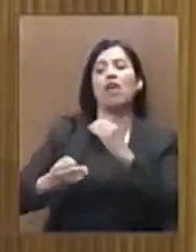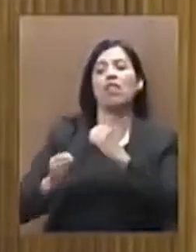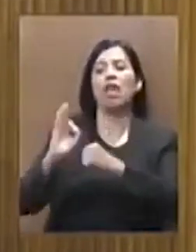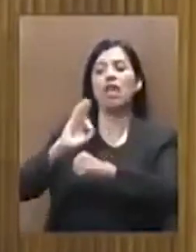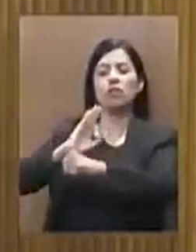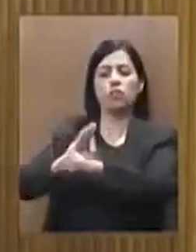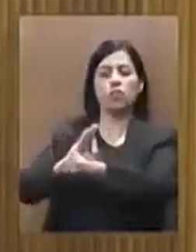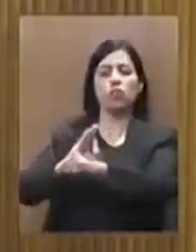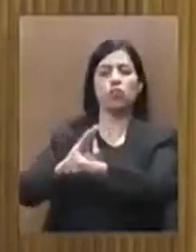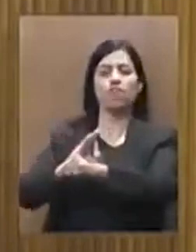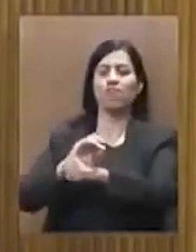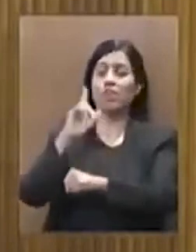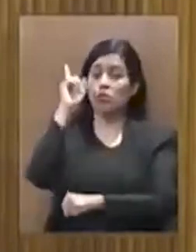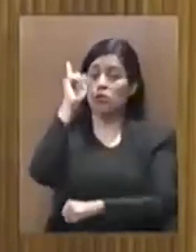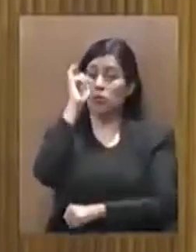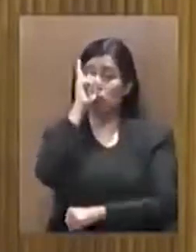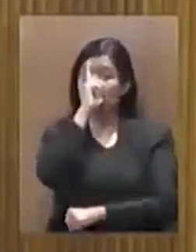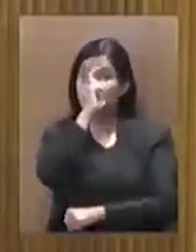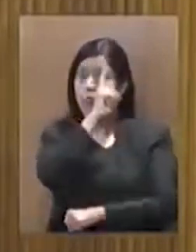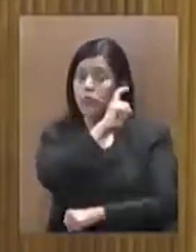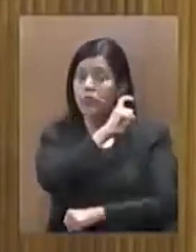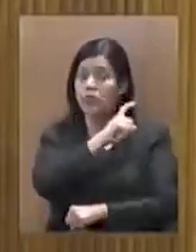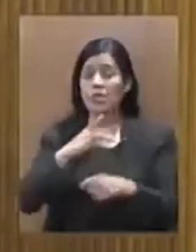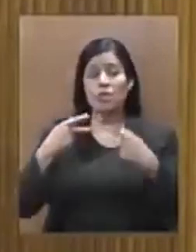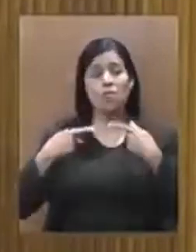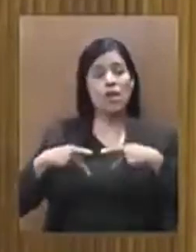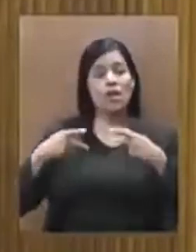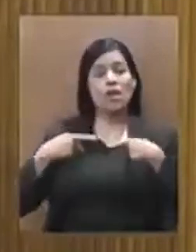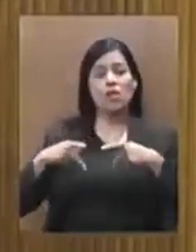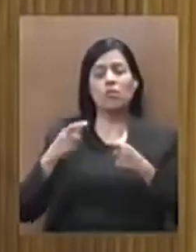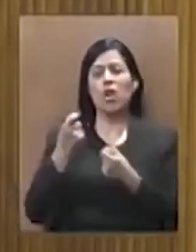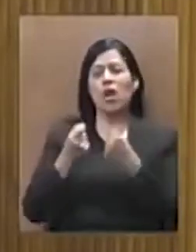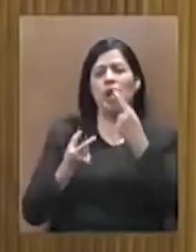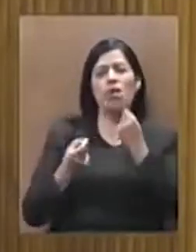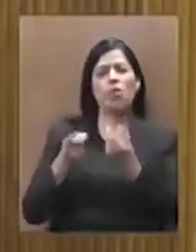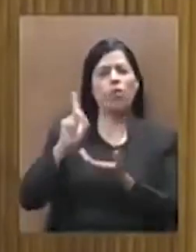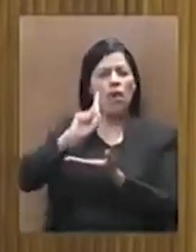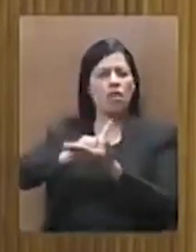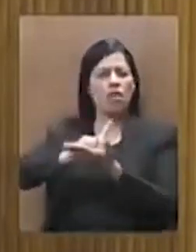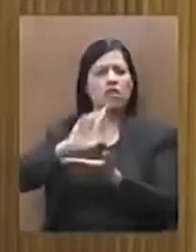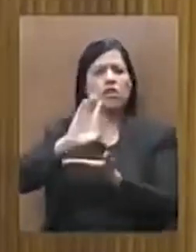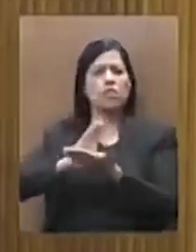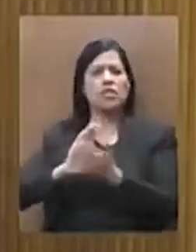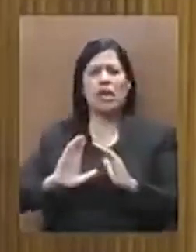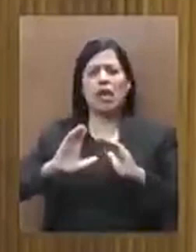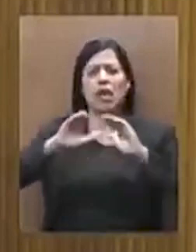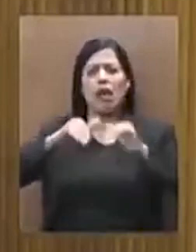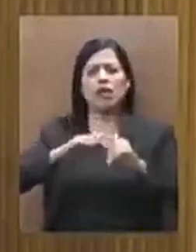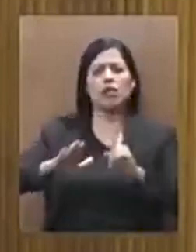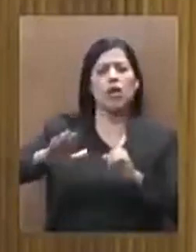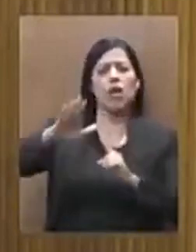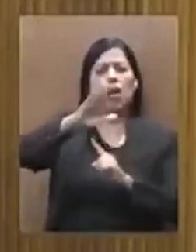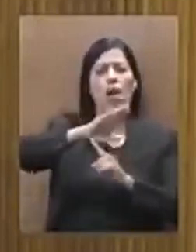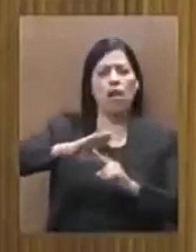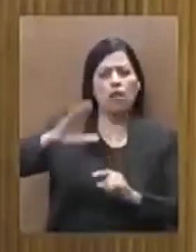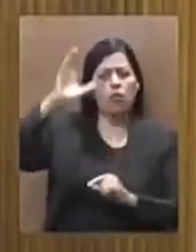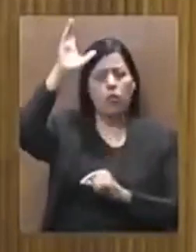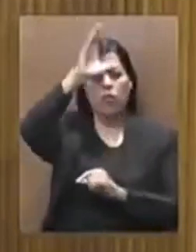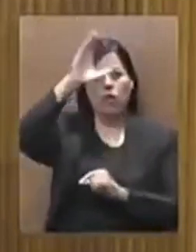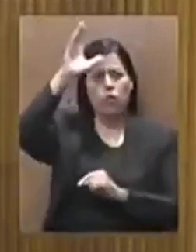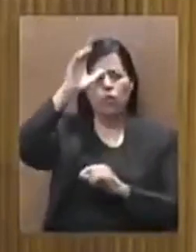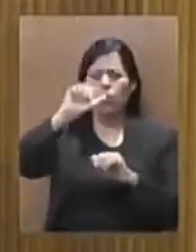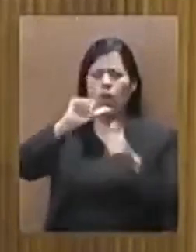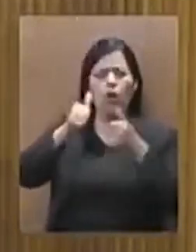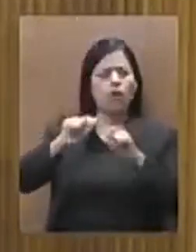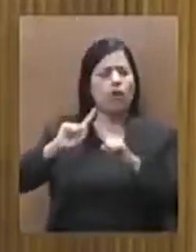es muy complejo Para algunas personas que tienen algún tipo de condición poder acceder a estos eventos y en